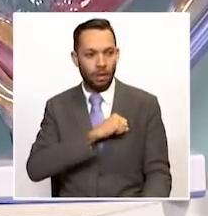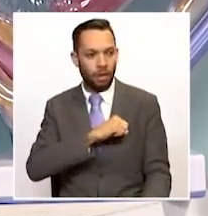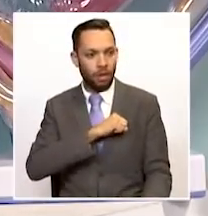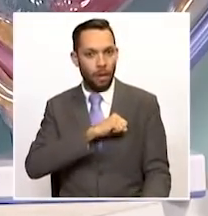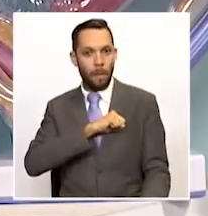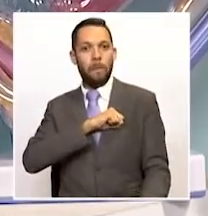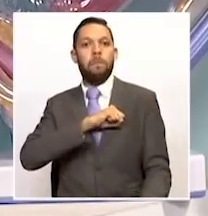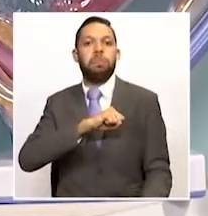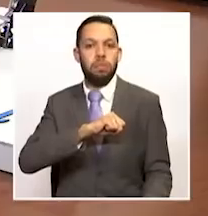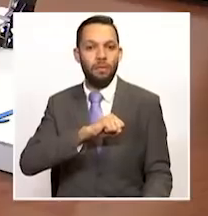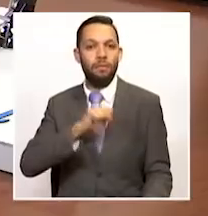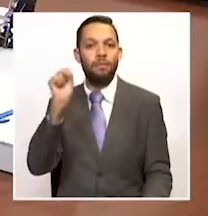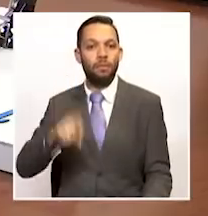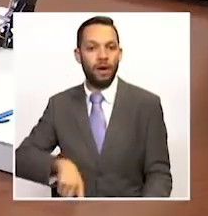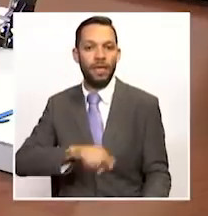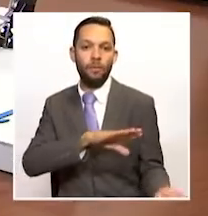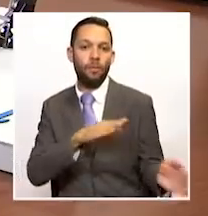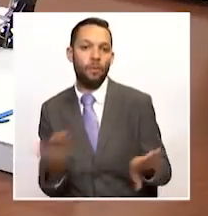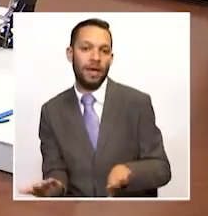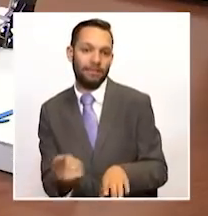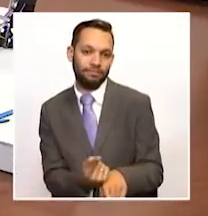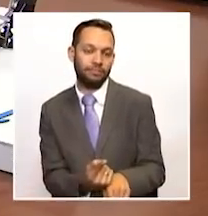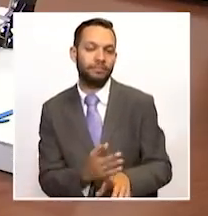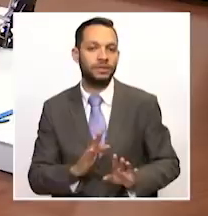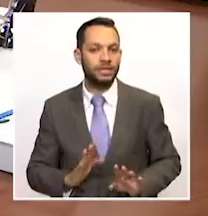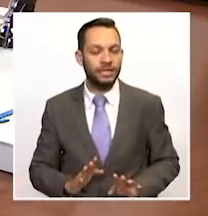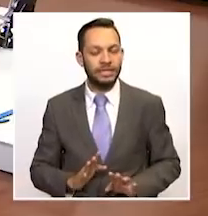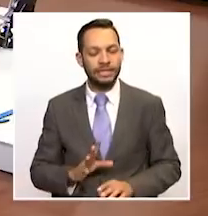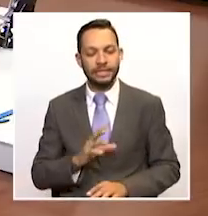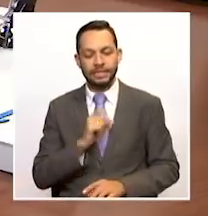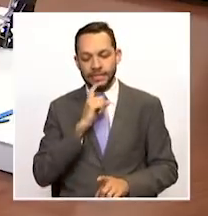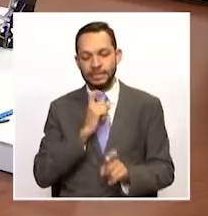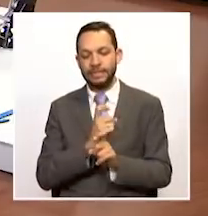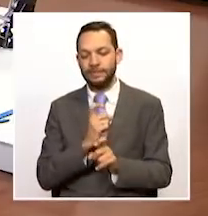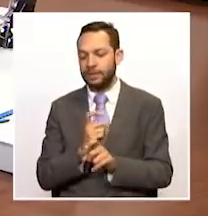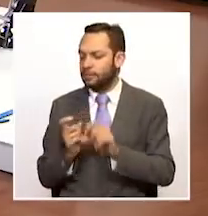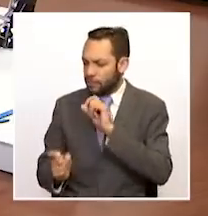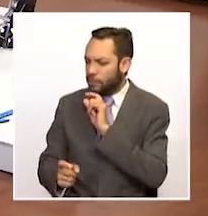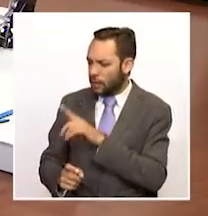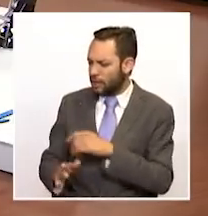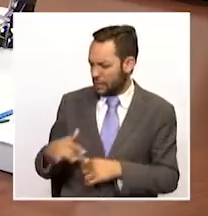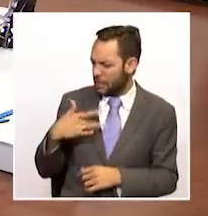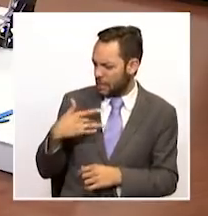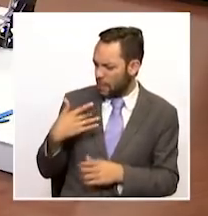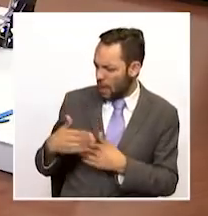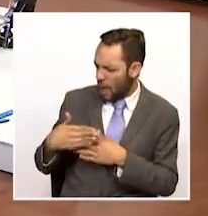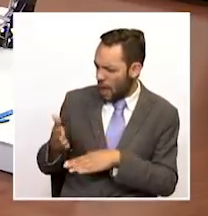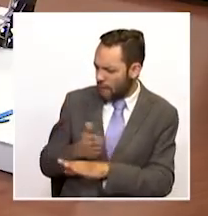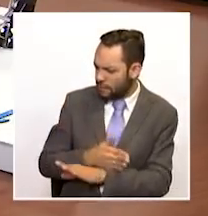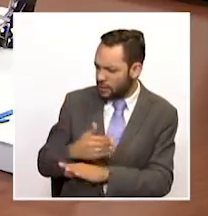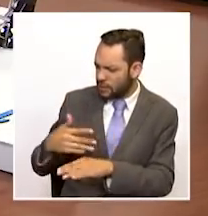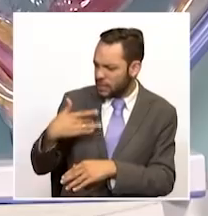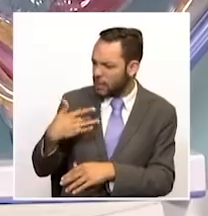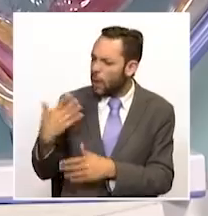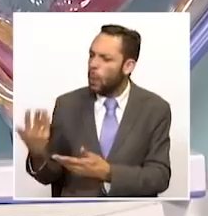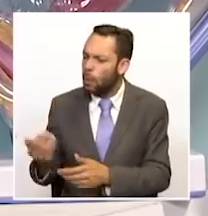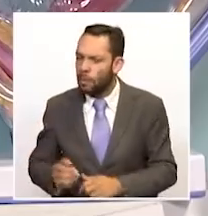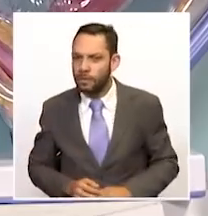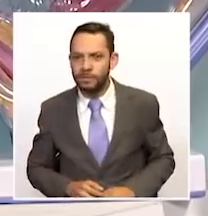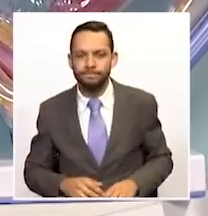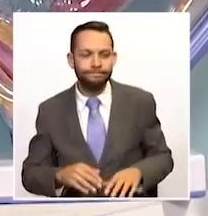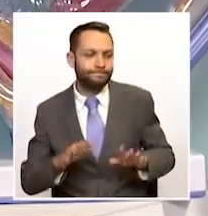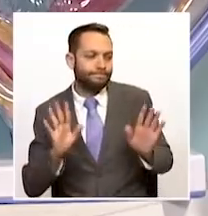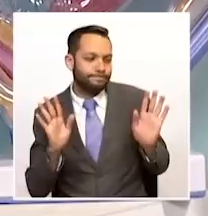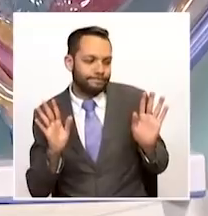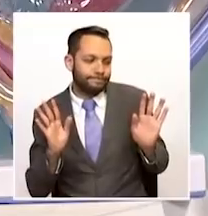morir básicamente es la hipertensión pulmonar tú qué sentías cómo fue tu cuadro clínico bueno yo